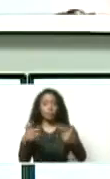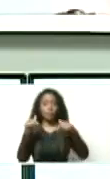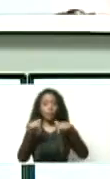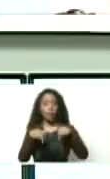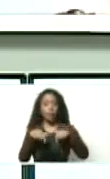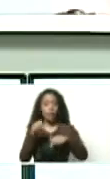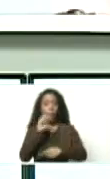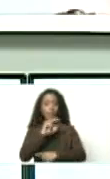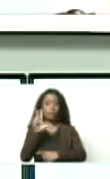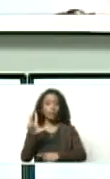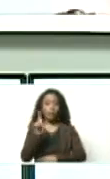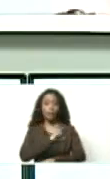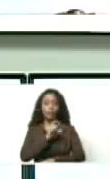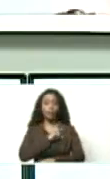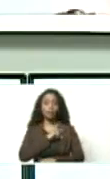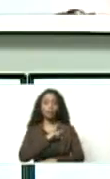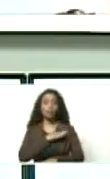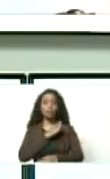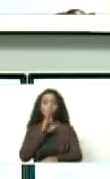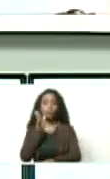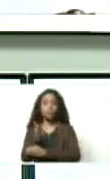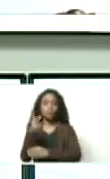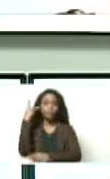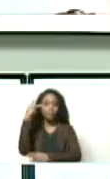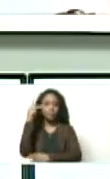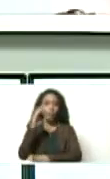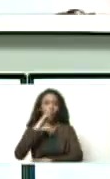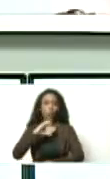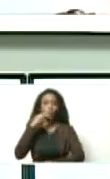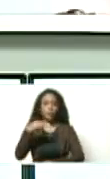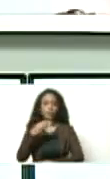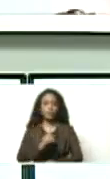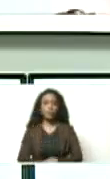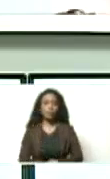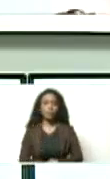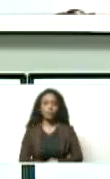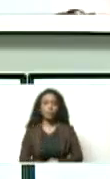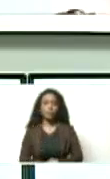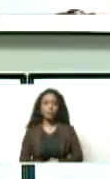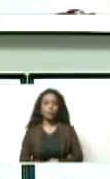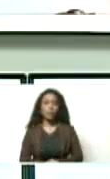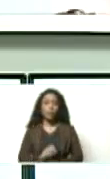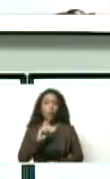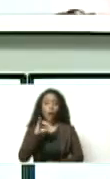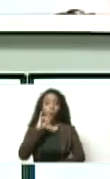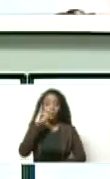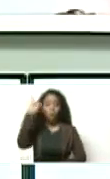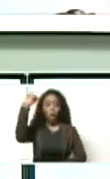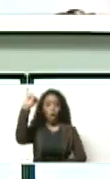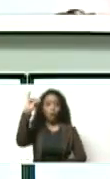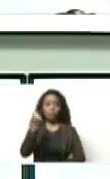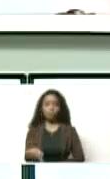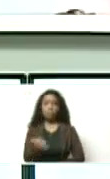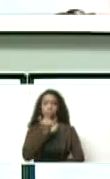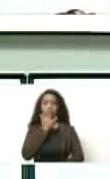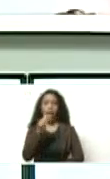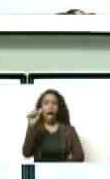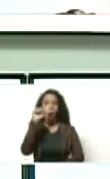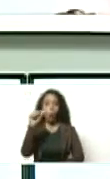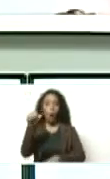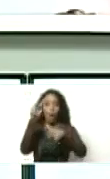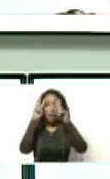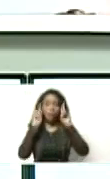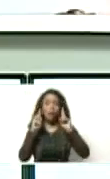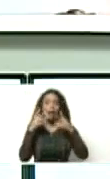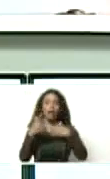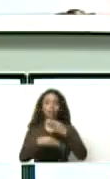del 23 de enero nos vamos a la parroquia Coche. Una denuncia de una avería de agua potable